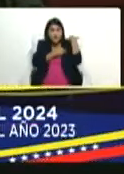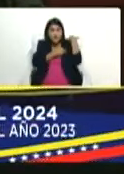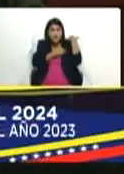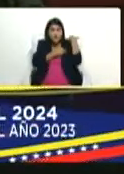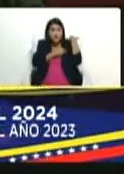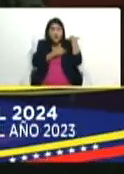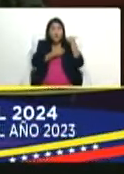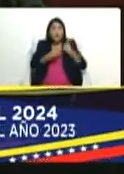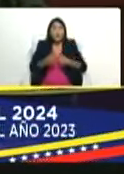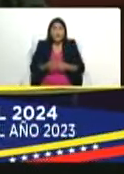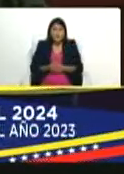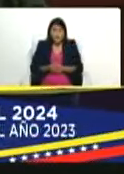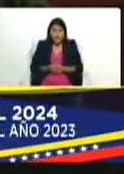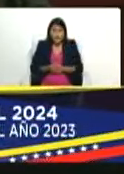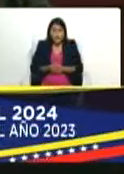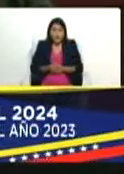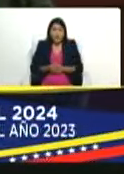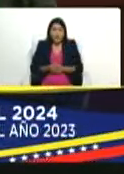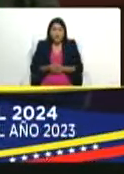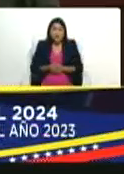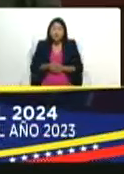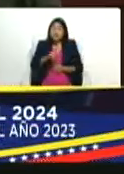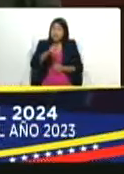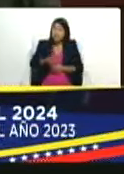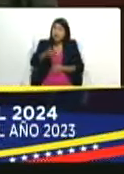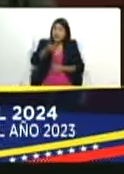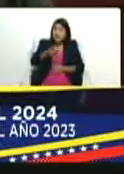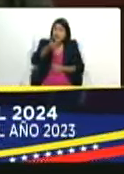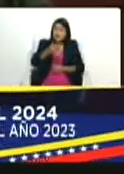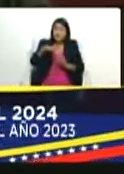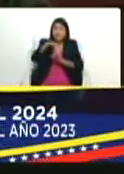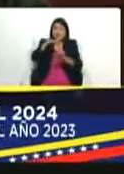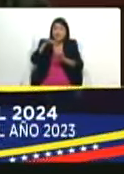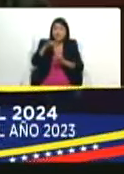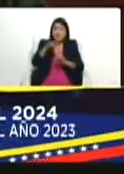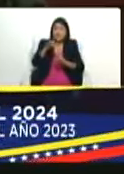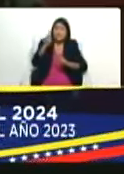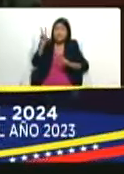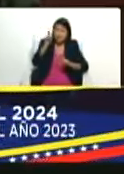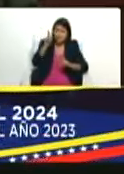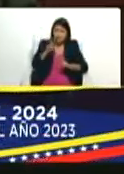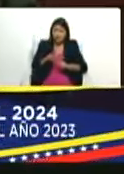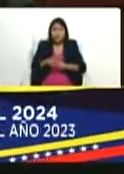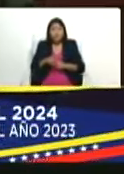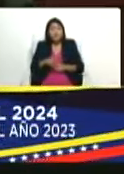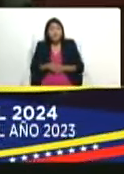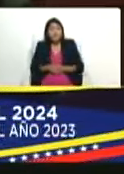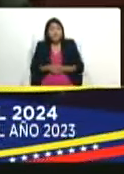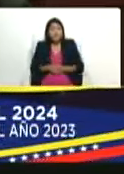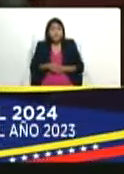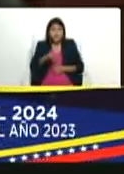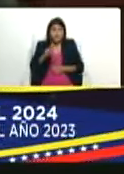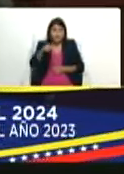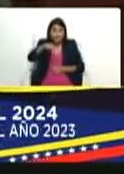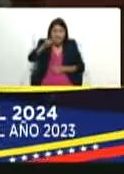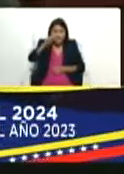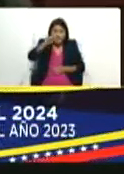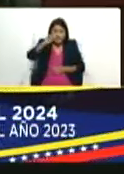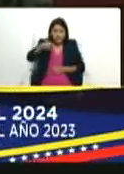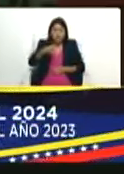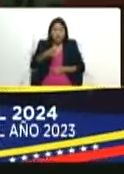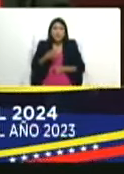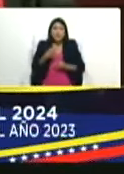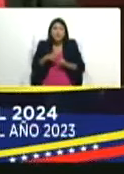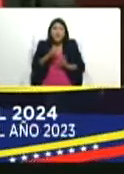Acontecimiento indudablemente trascendente en la vida institucional de este acto tribunal. Agradezco